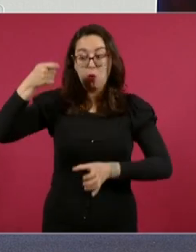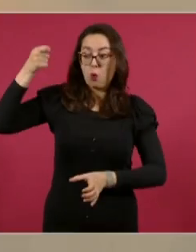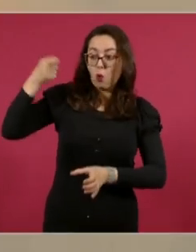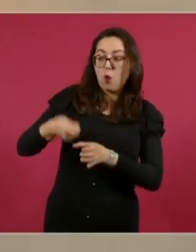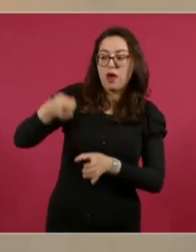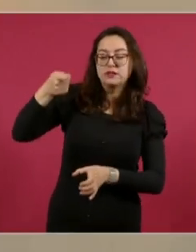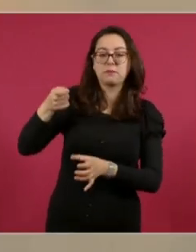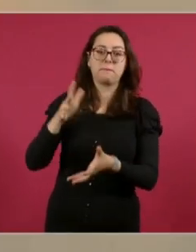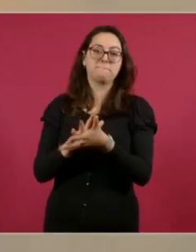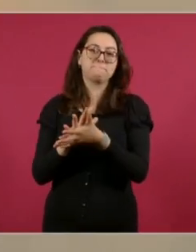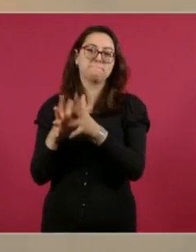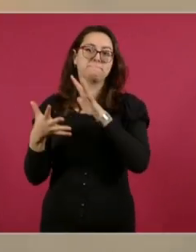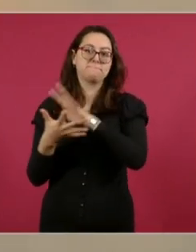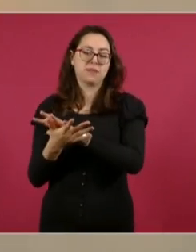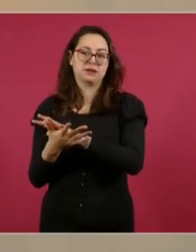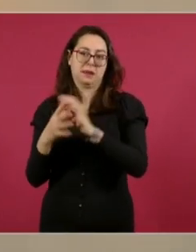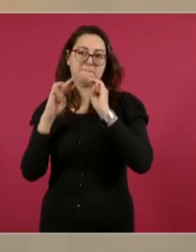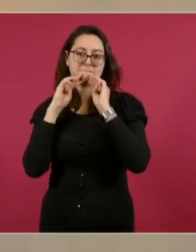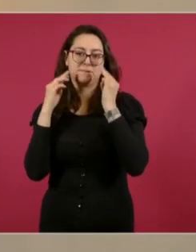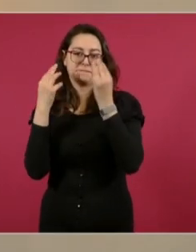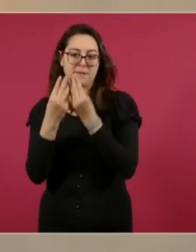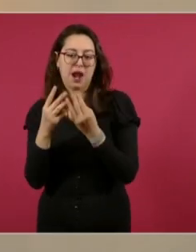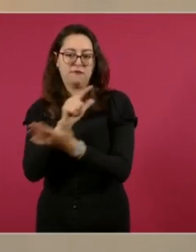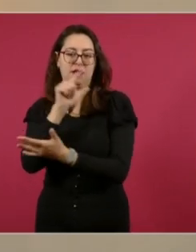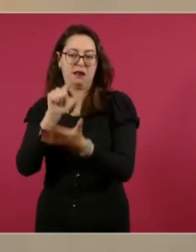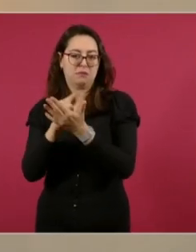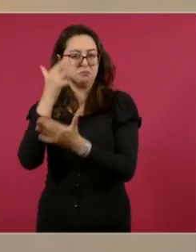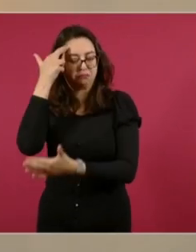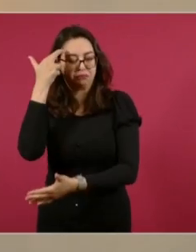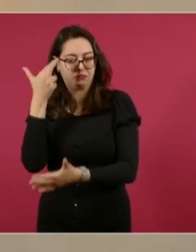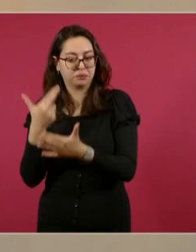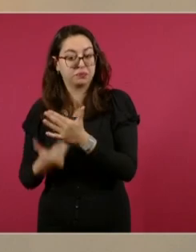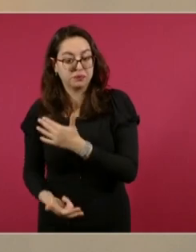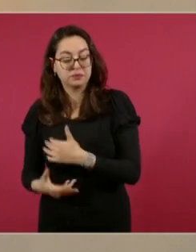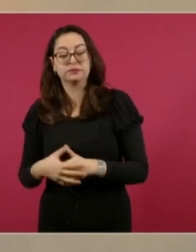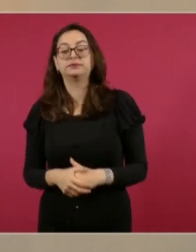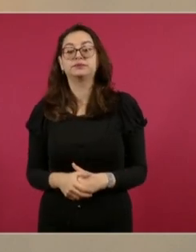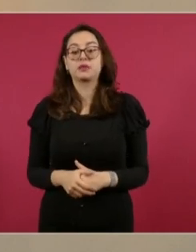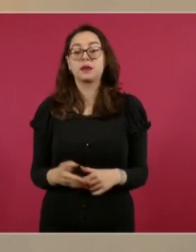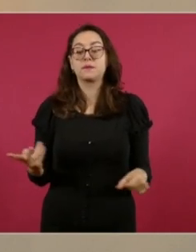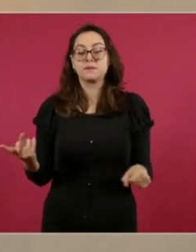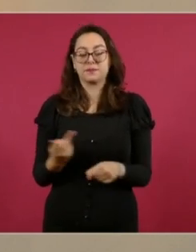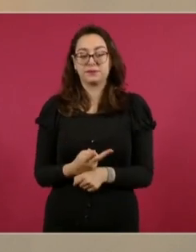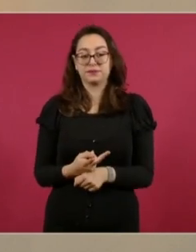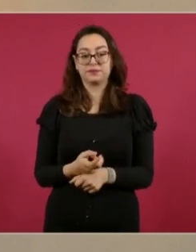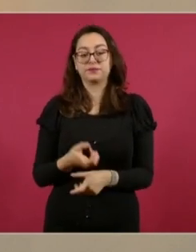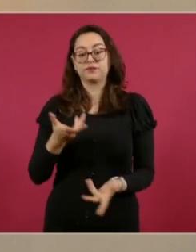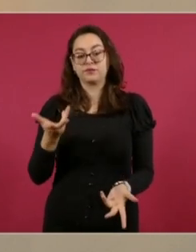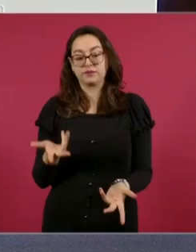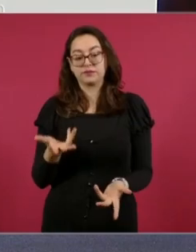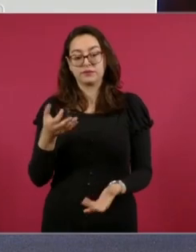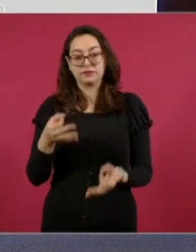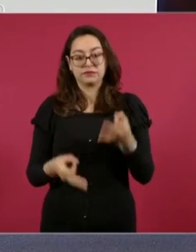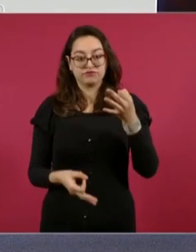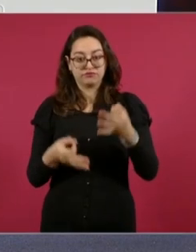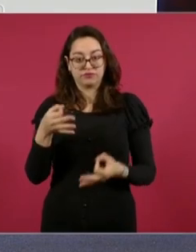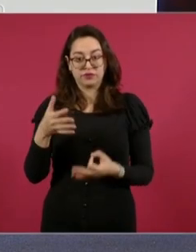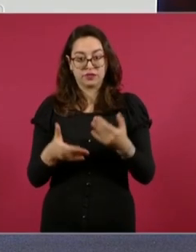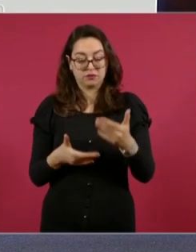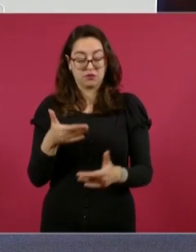N., exfuncionario de la Secretaría de Seguridad Pública Federal, y esto por el proceso de Rápido y